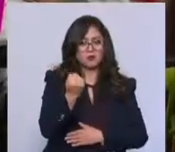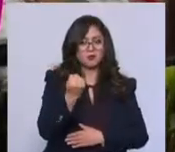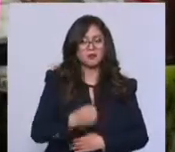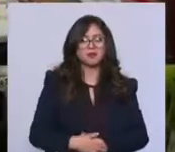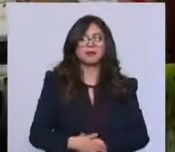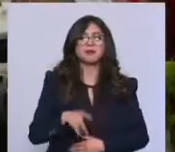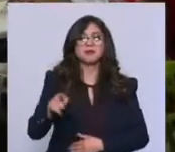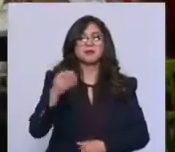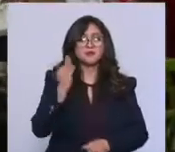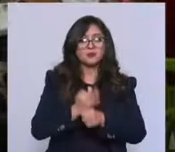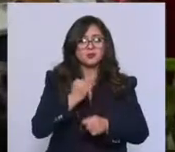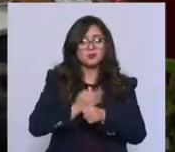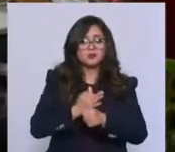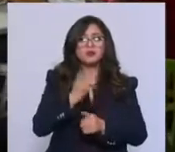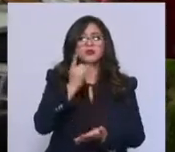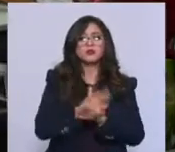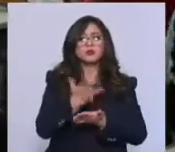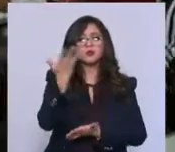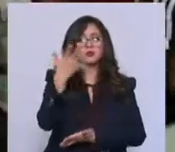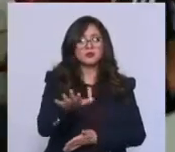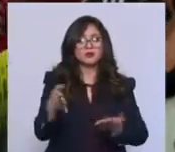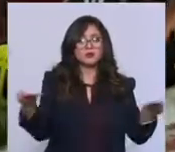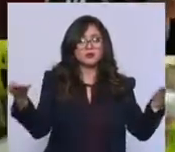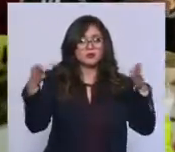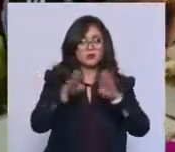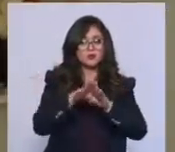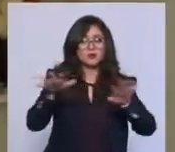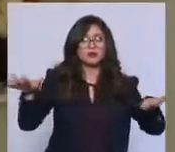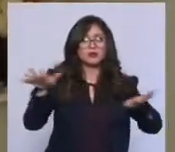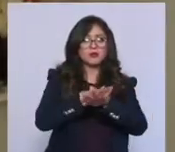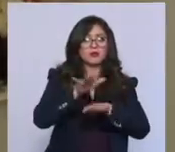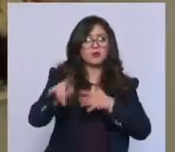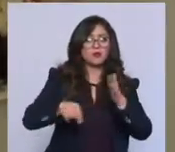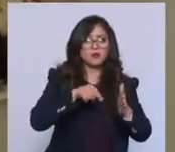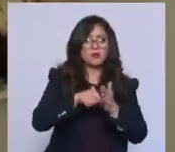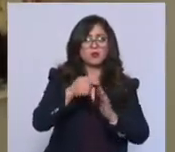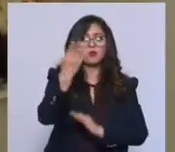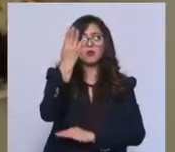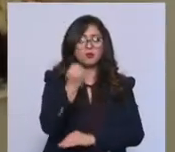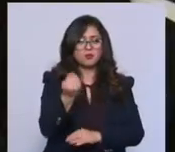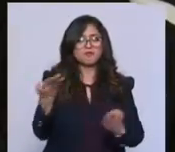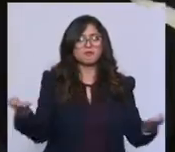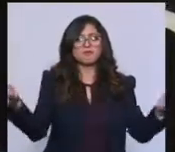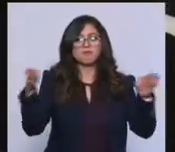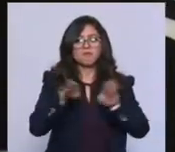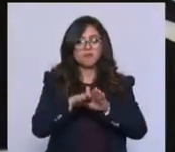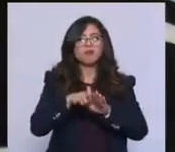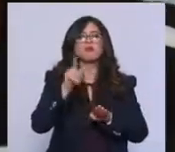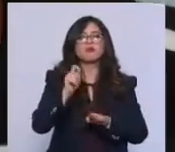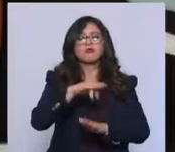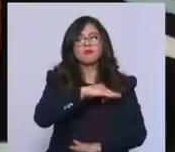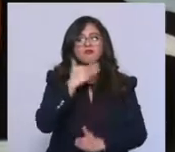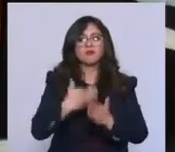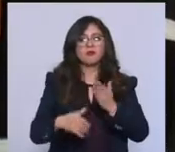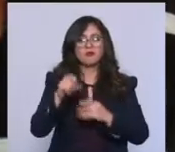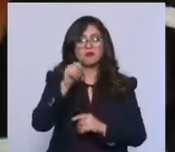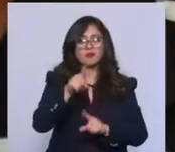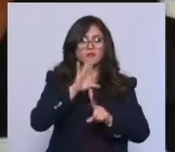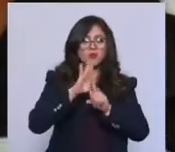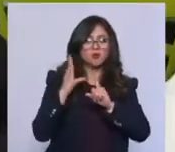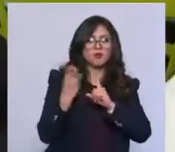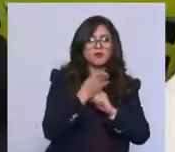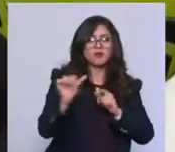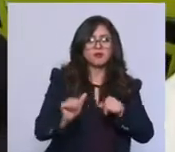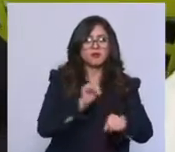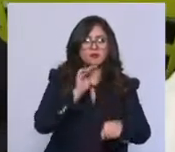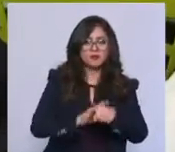el momento, 10 se encuentran cerrados por cambio de domicilio y 9 con cierre definitivo por desintegración del comité administrativo